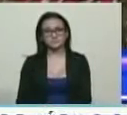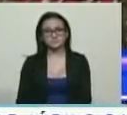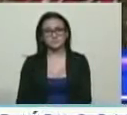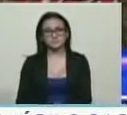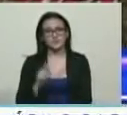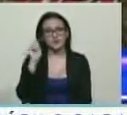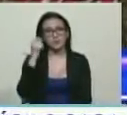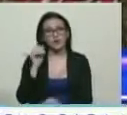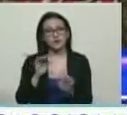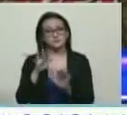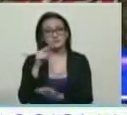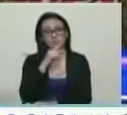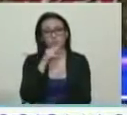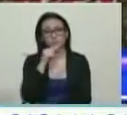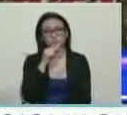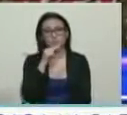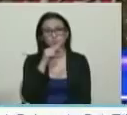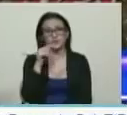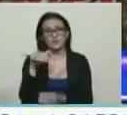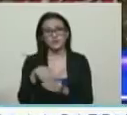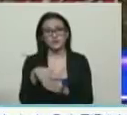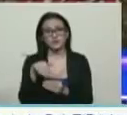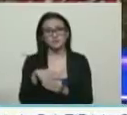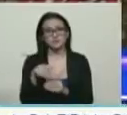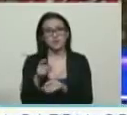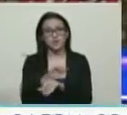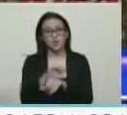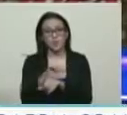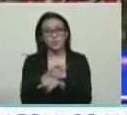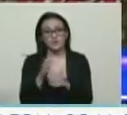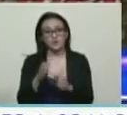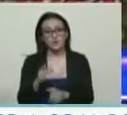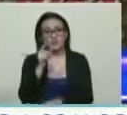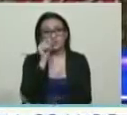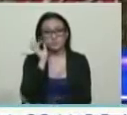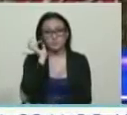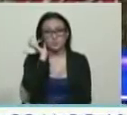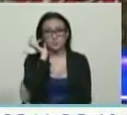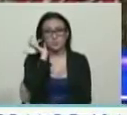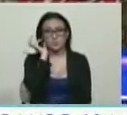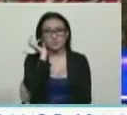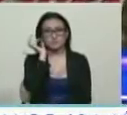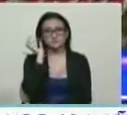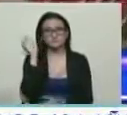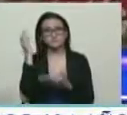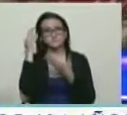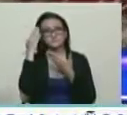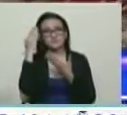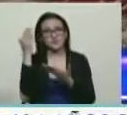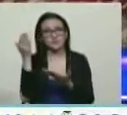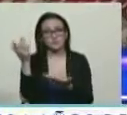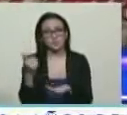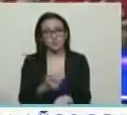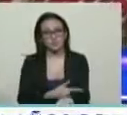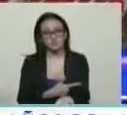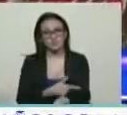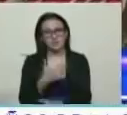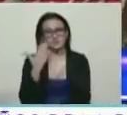Recordemos, 15 de octubre, elecciones de gobernadores y de gobernadoras. Saludo a nuestro querido hermano